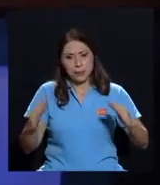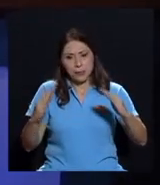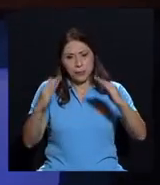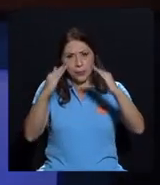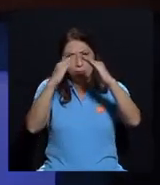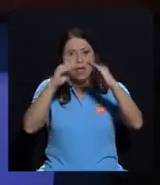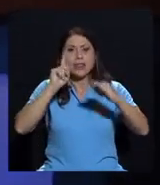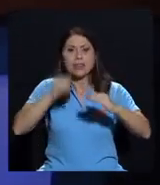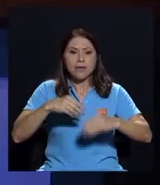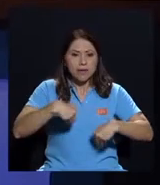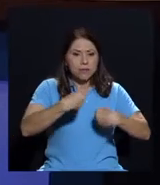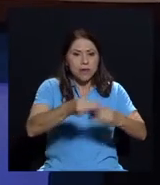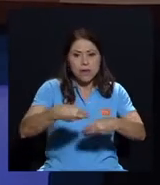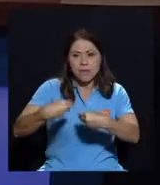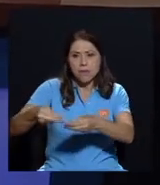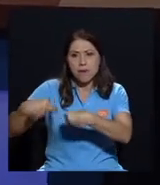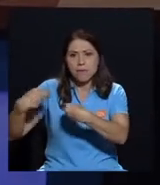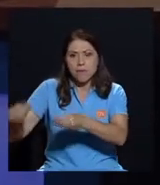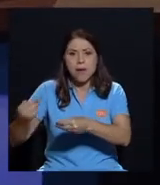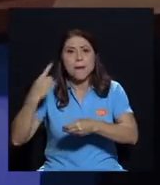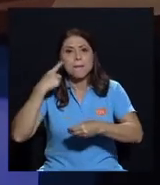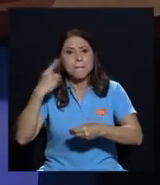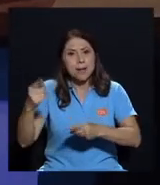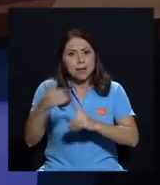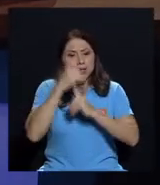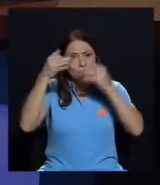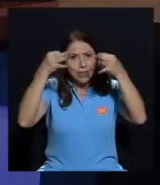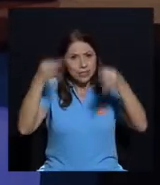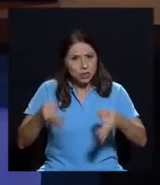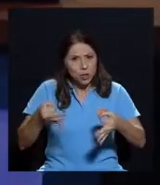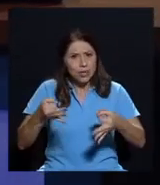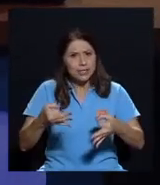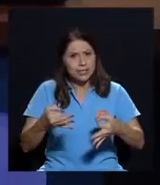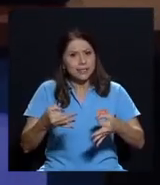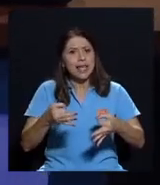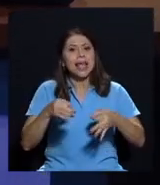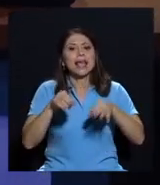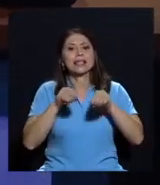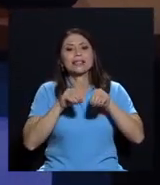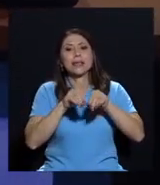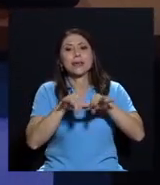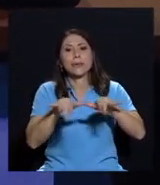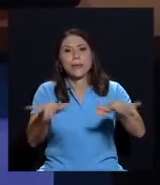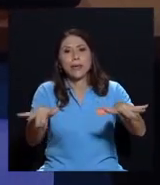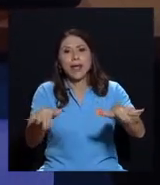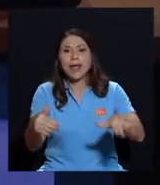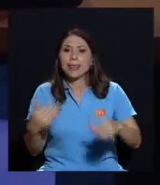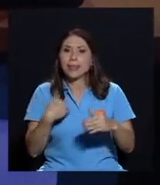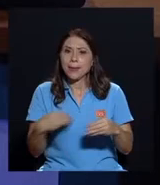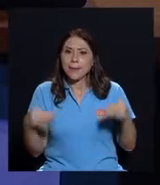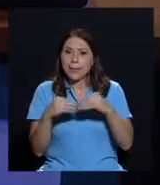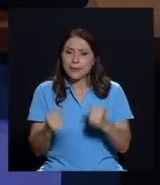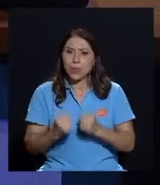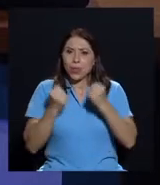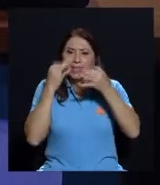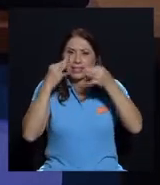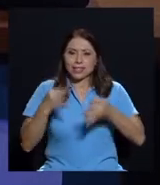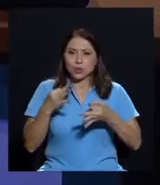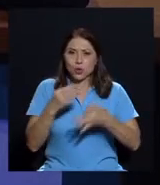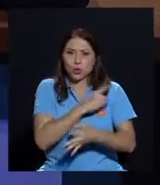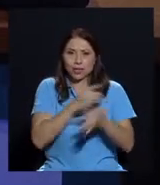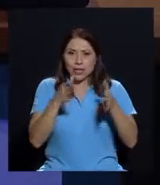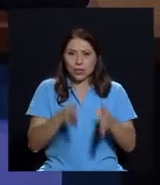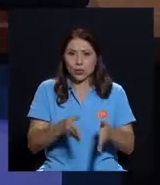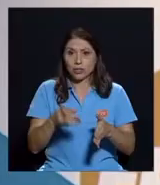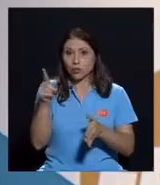decisiones esté más cerca de dónde afecta que tenga más poder de decisión los directores esa esa lámina que usted mostraba del tiempo